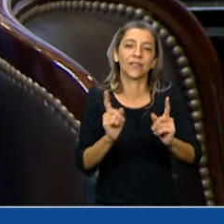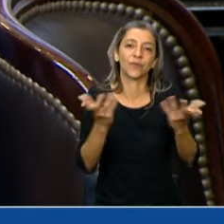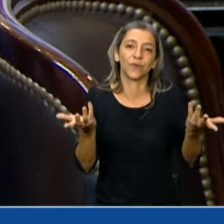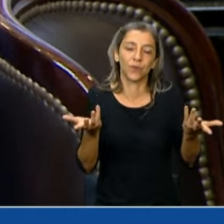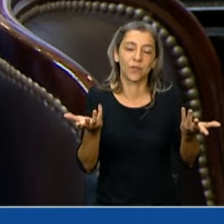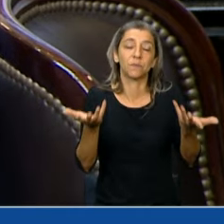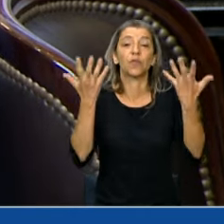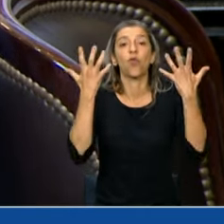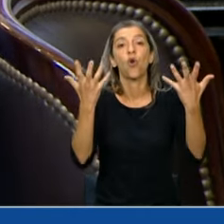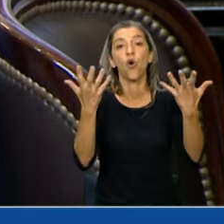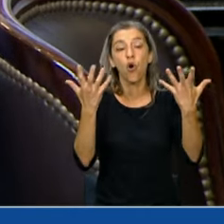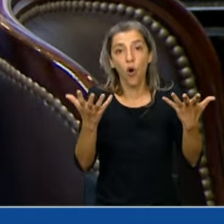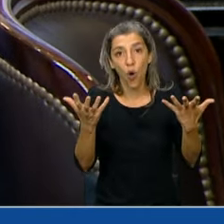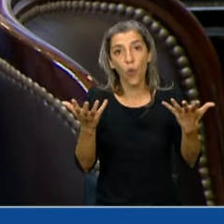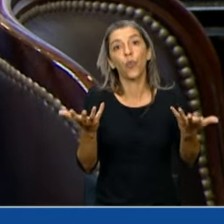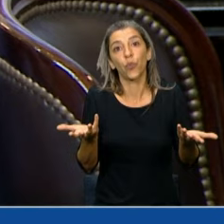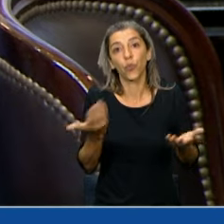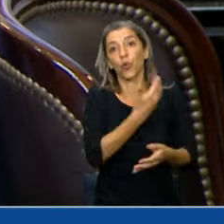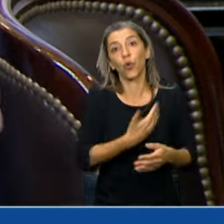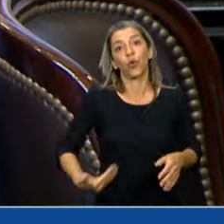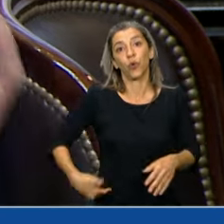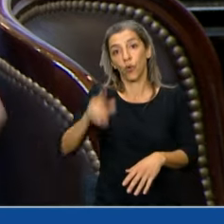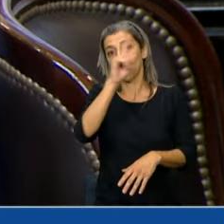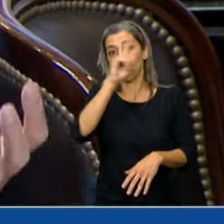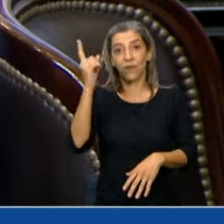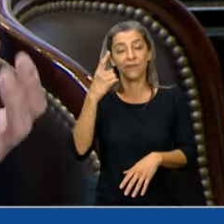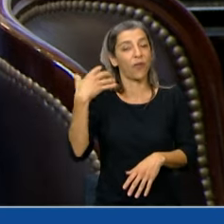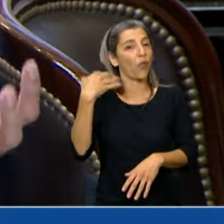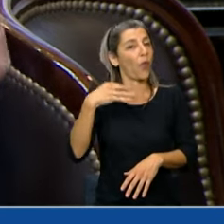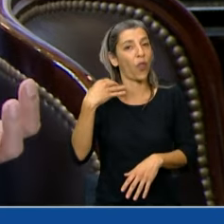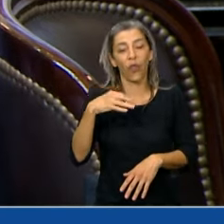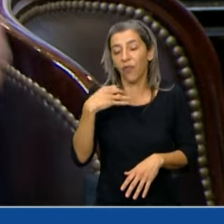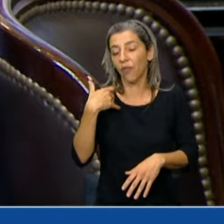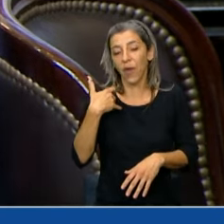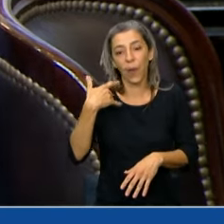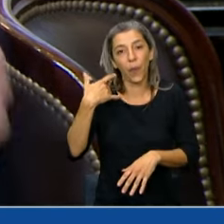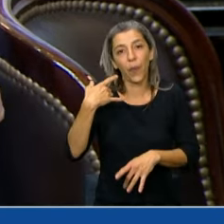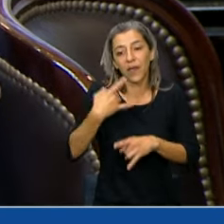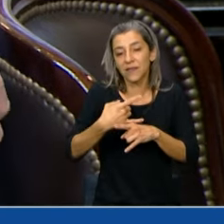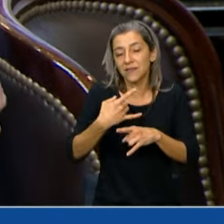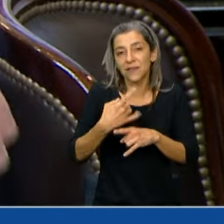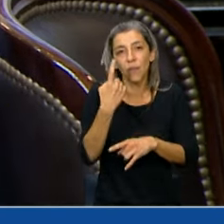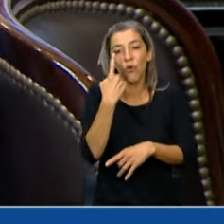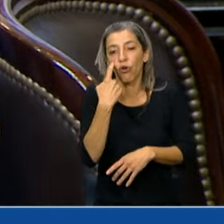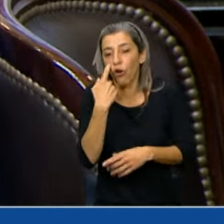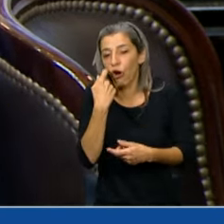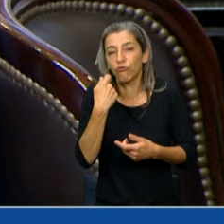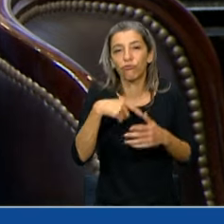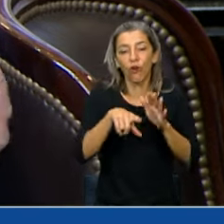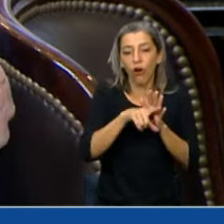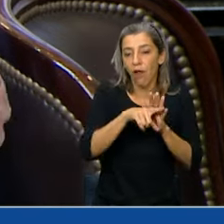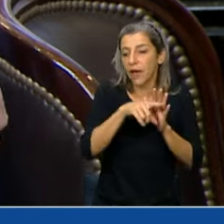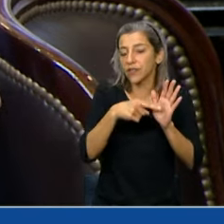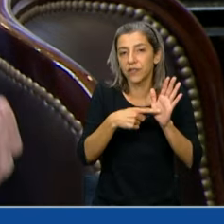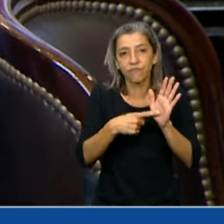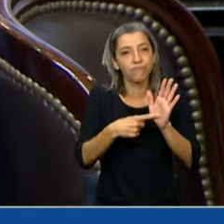alguien y ese tiene que ser el estado solidario que tiene que estar presente para regular tiene que estar al